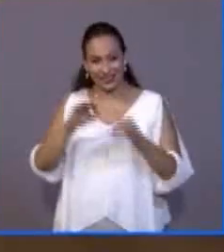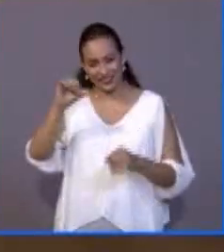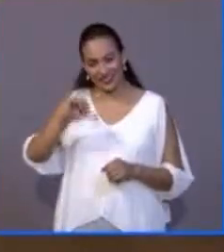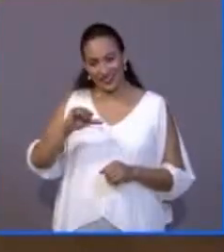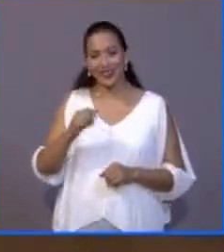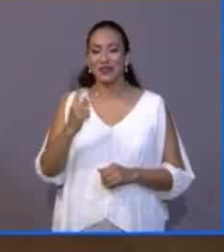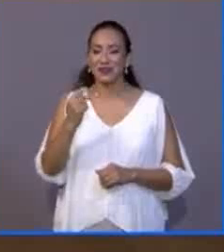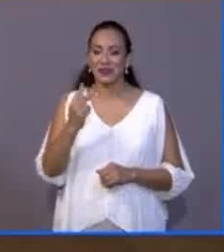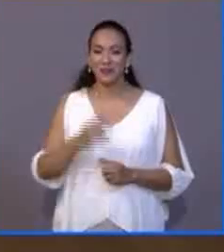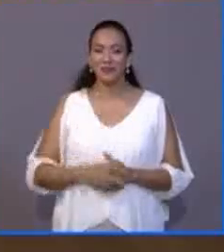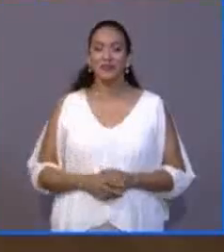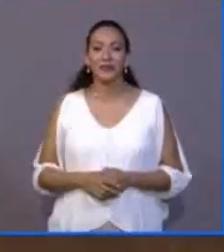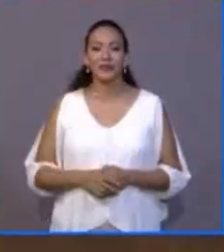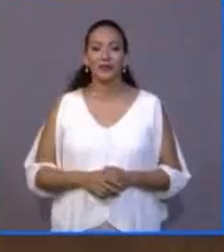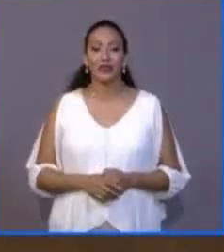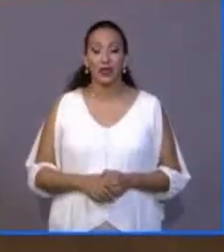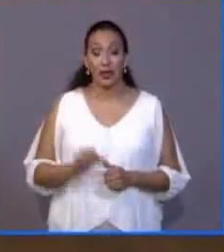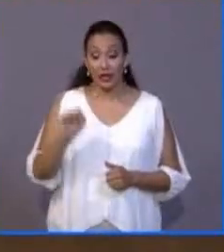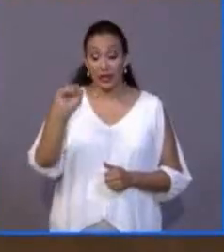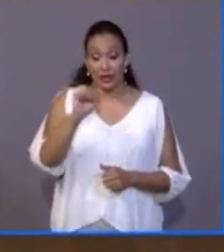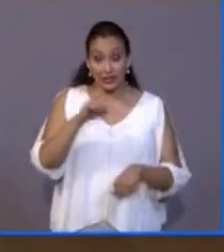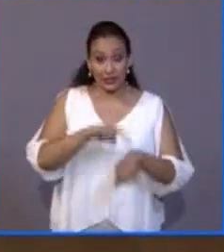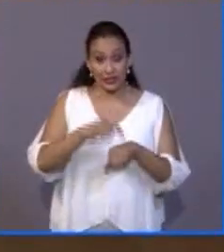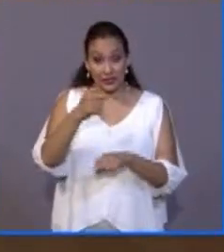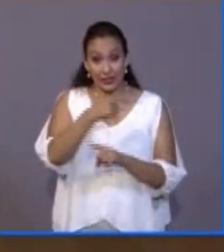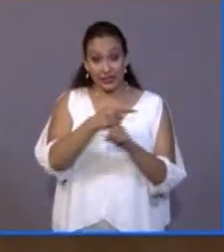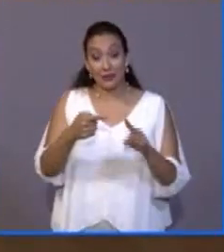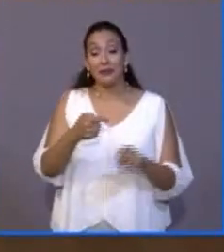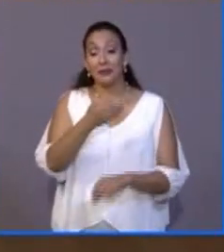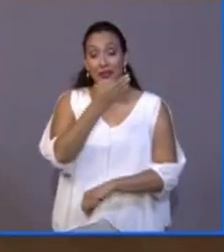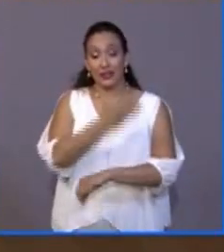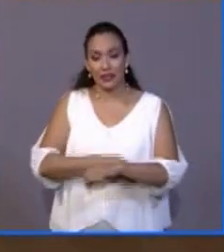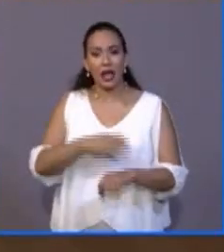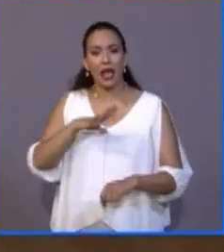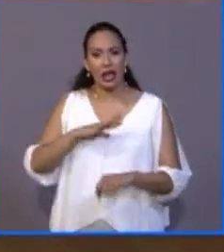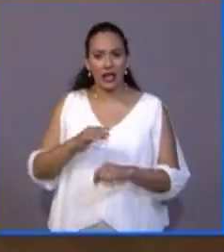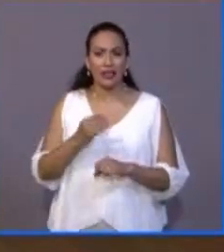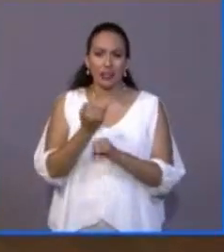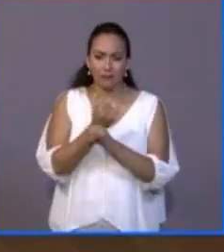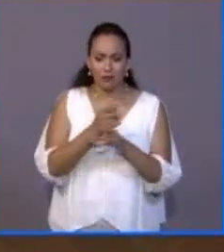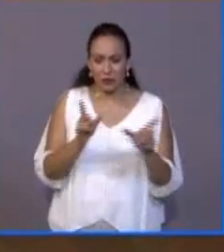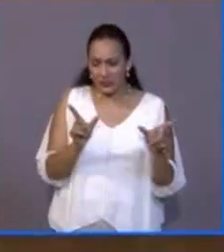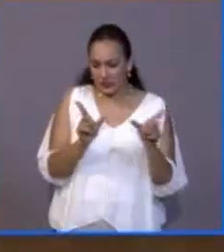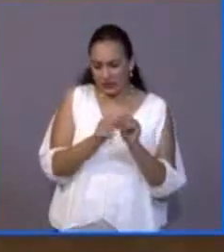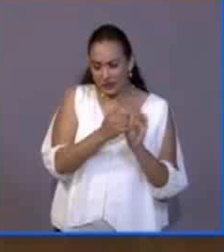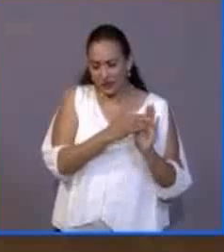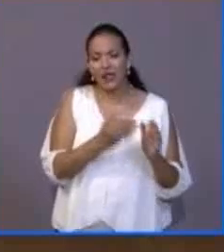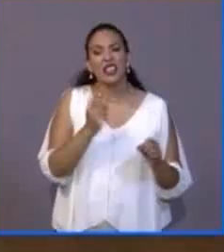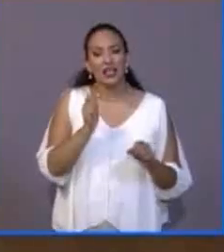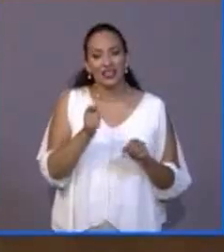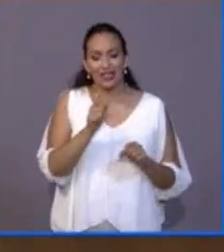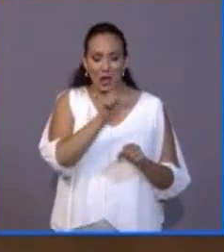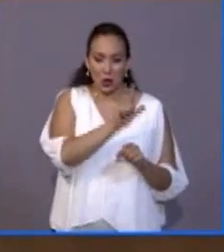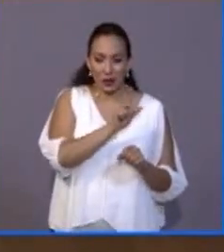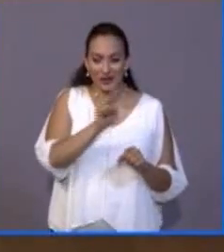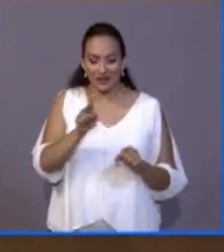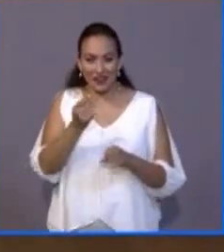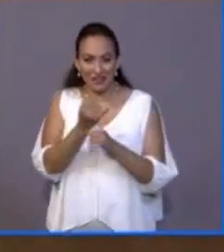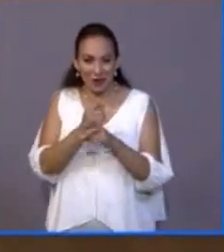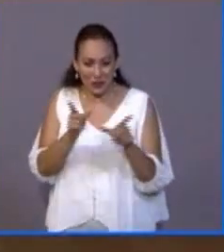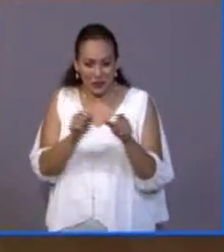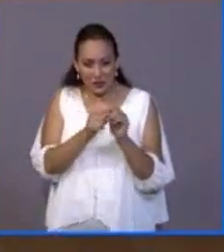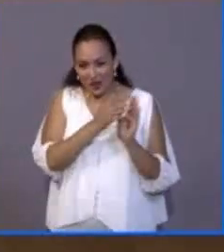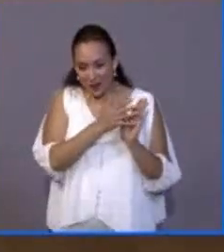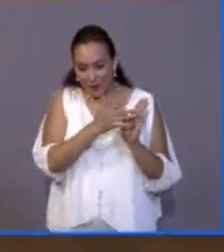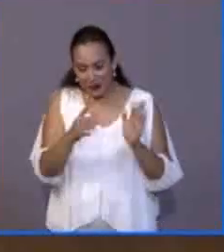del Poder Judicial de la Federación. Este sábado a las 18:30 horas no se pierda Semanario Judicial, el resumen de noticias del Poder